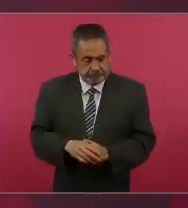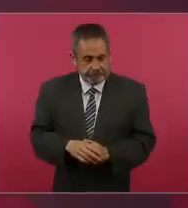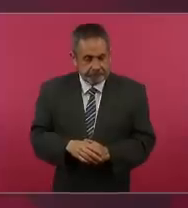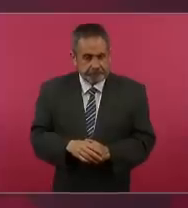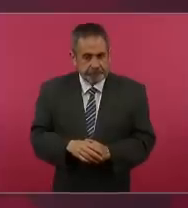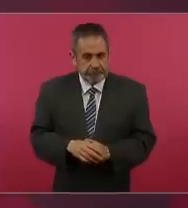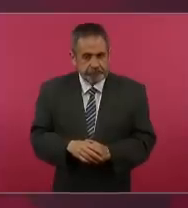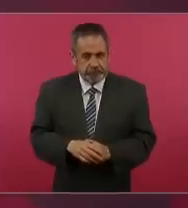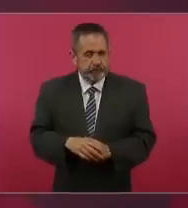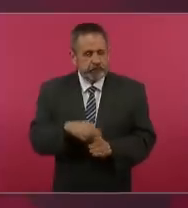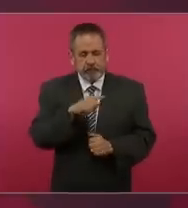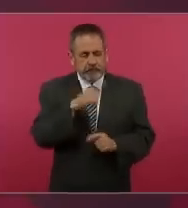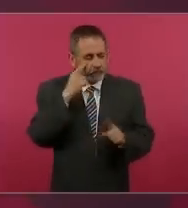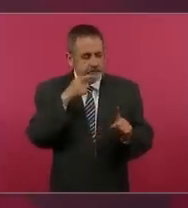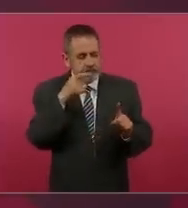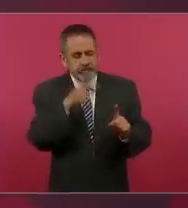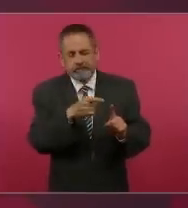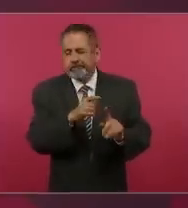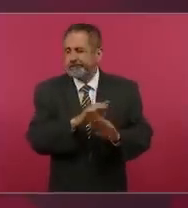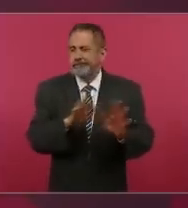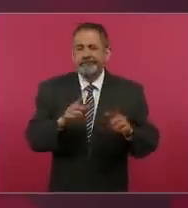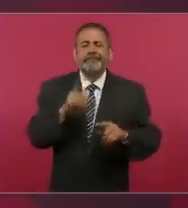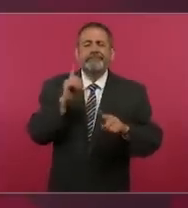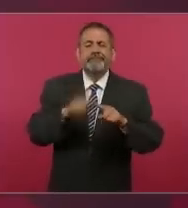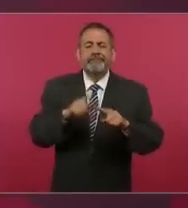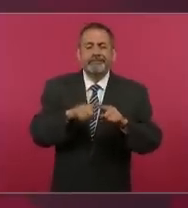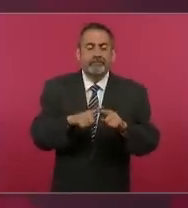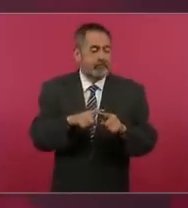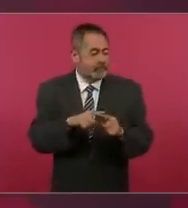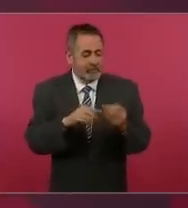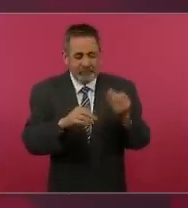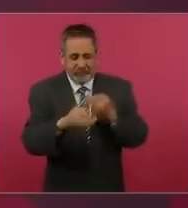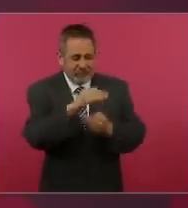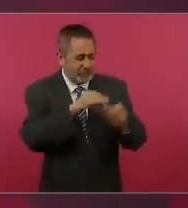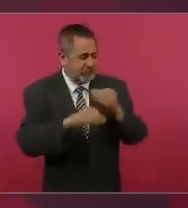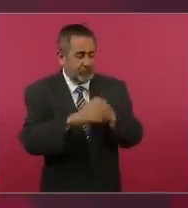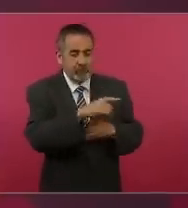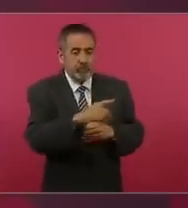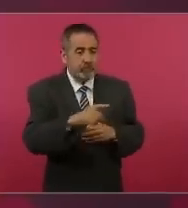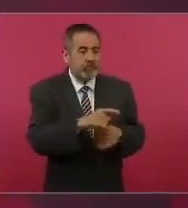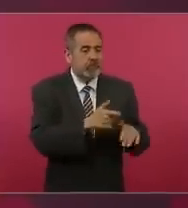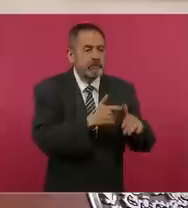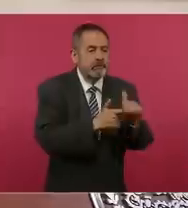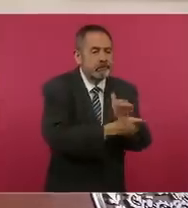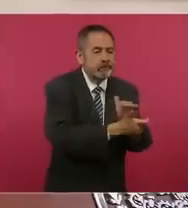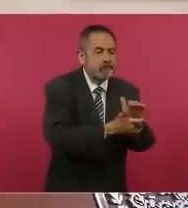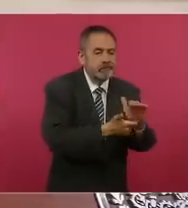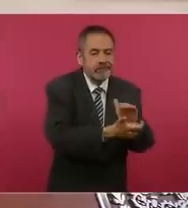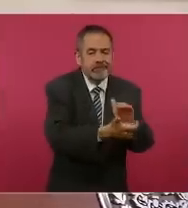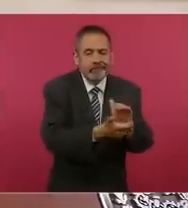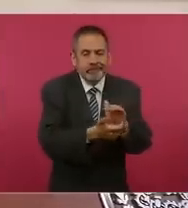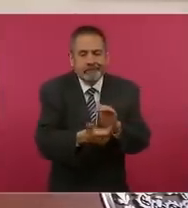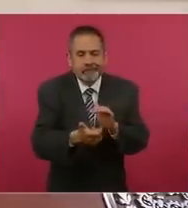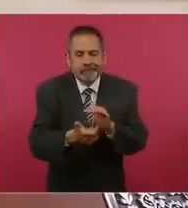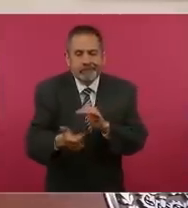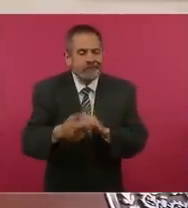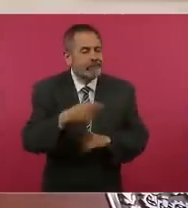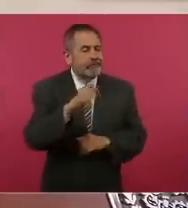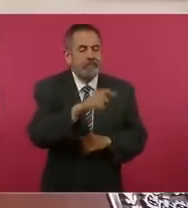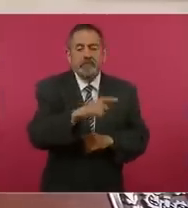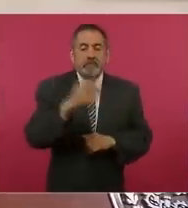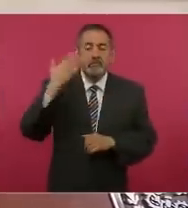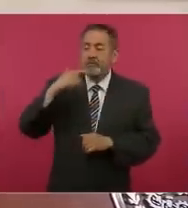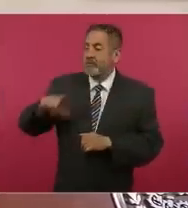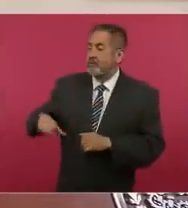específico particular Es que casi todos recibían dinero del gobierno